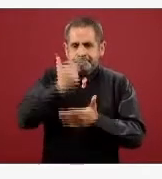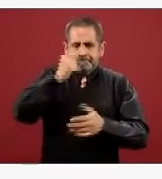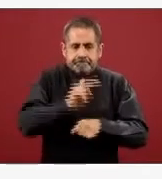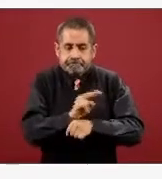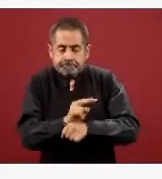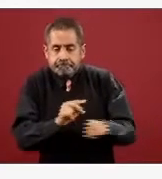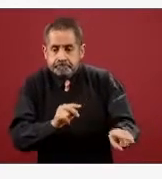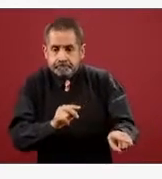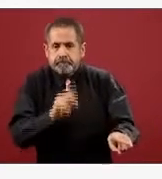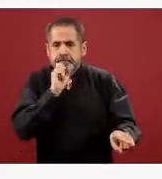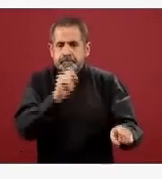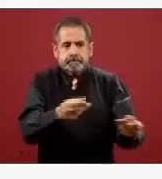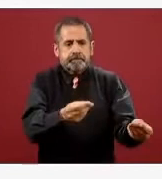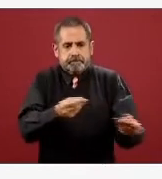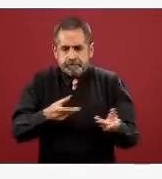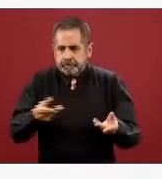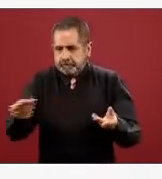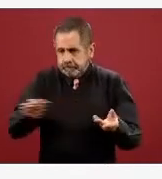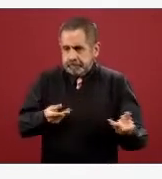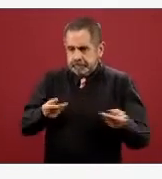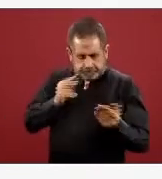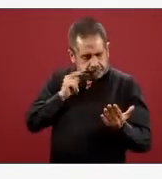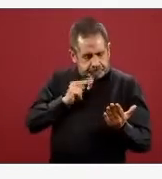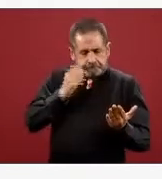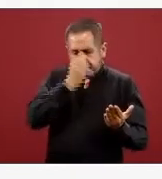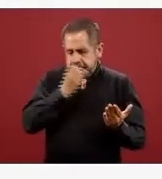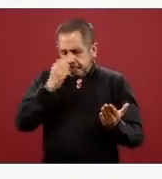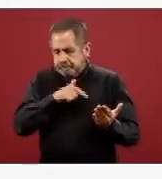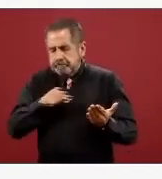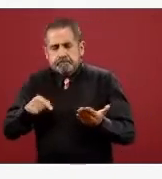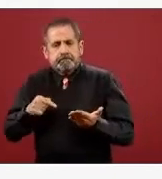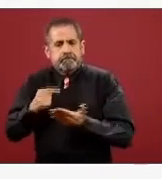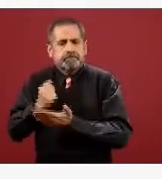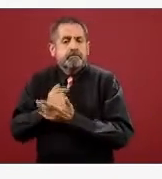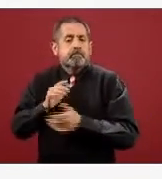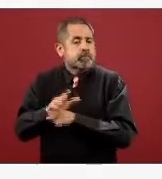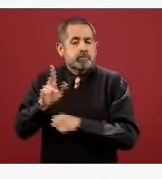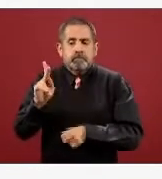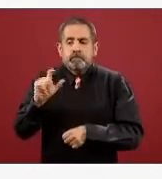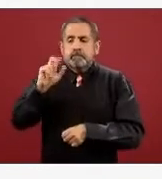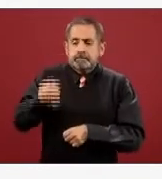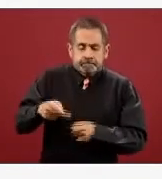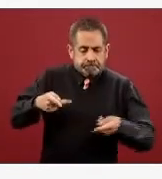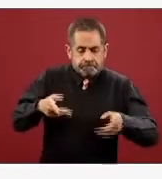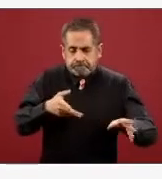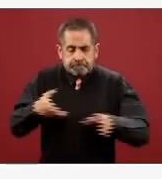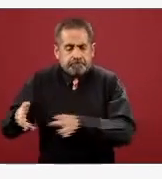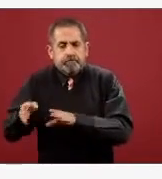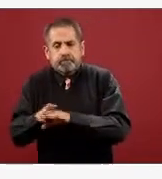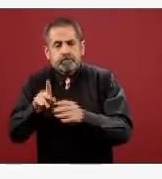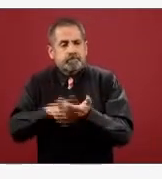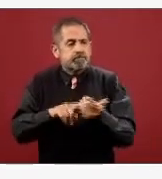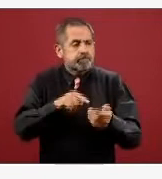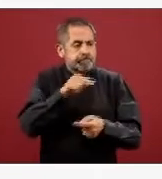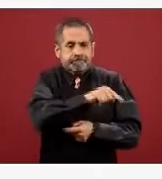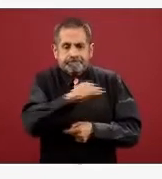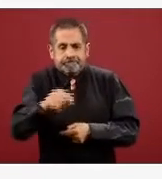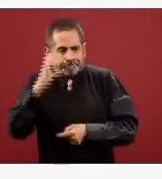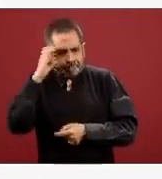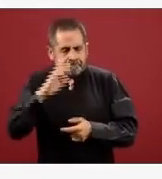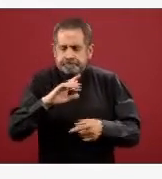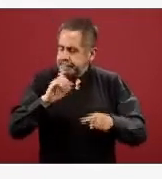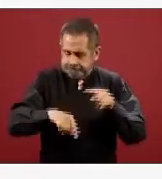también presenten, y estamos validando junto con ellos los planes de reconversión, es decir, qué